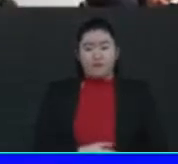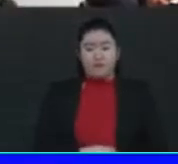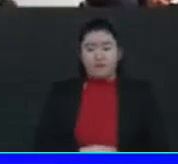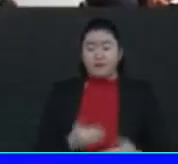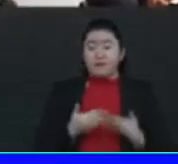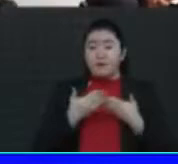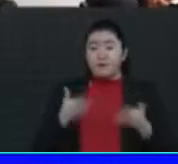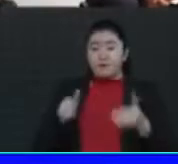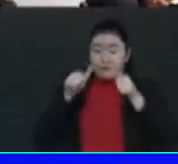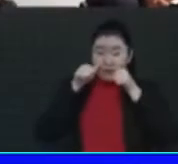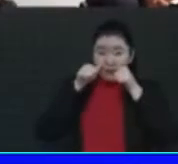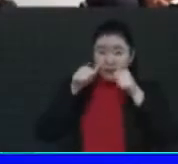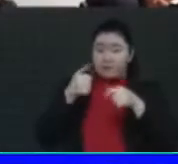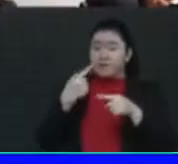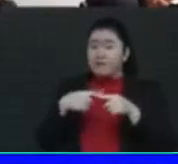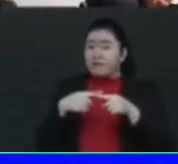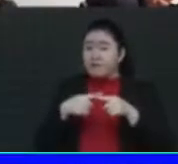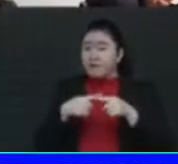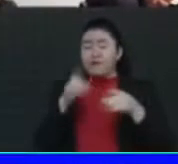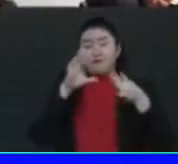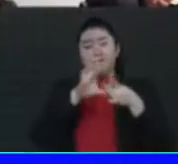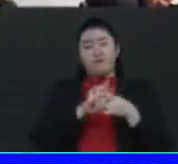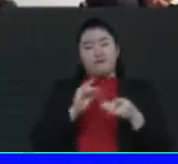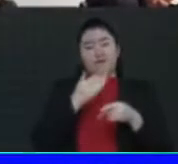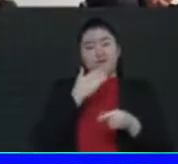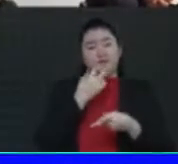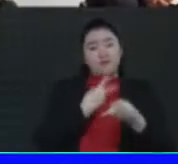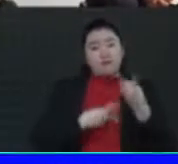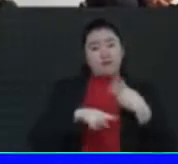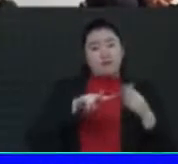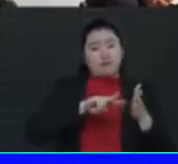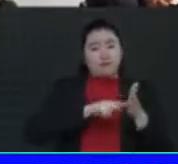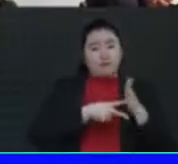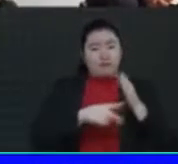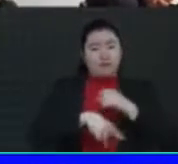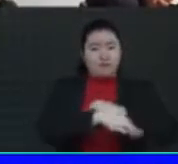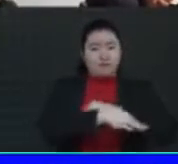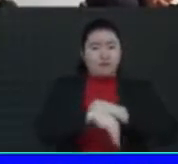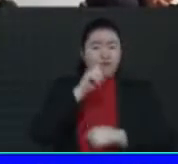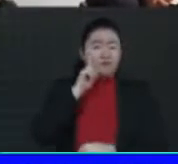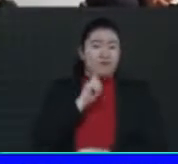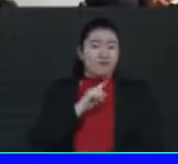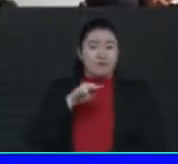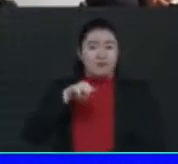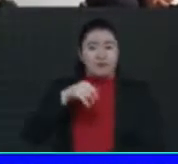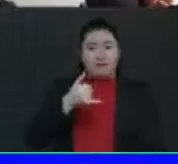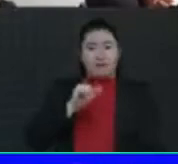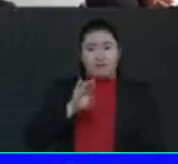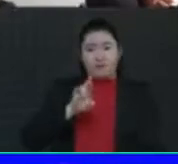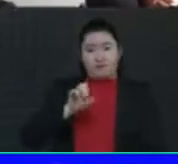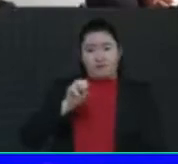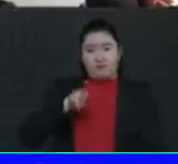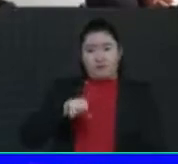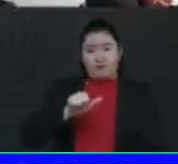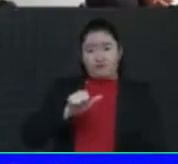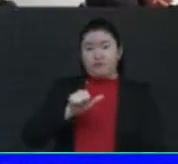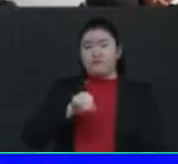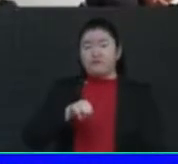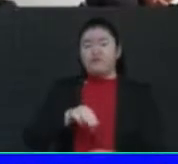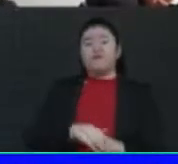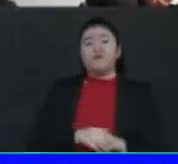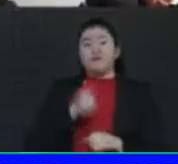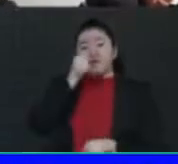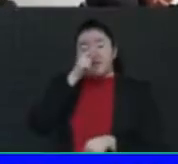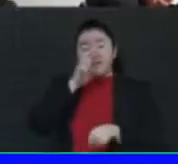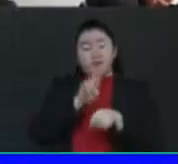continuación, escuchemos las palabras de bienvenida a cargo de la arquitecta Miriam Ursúa Venegas, secretaria de Gestión Integral de Riesgos y